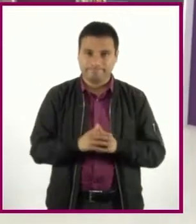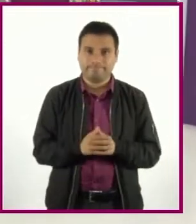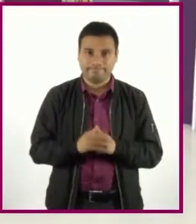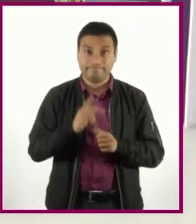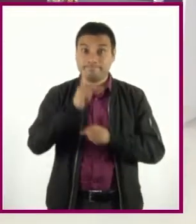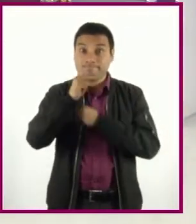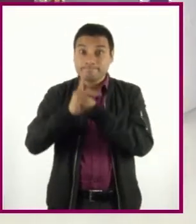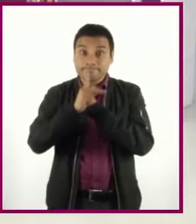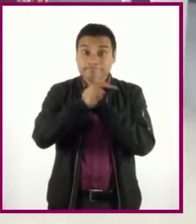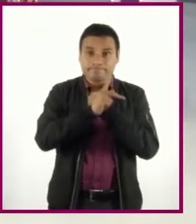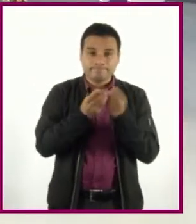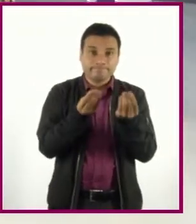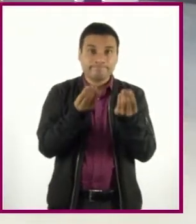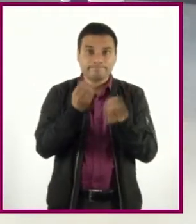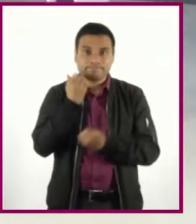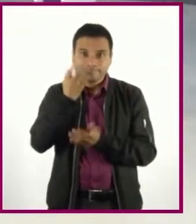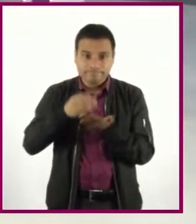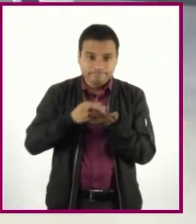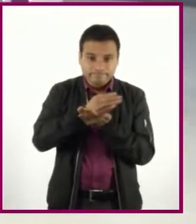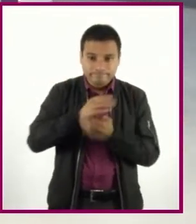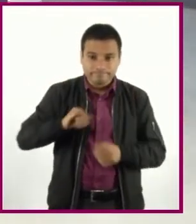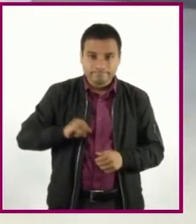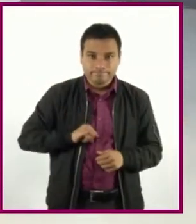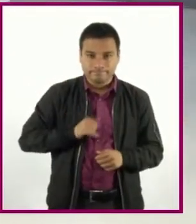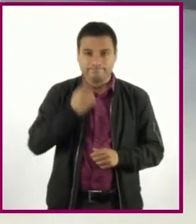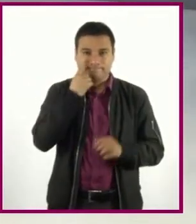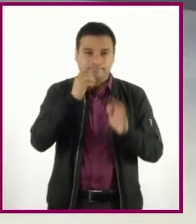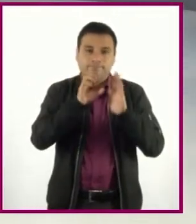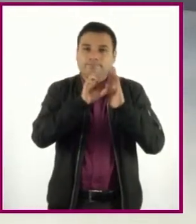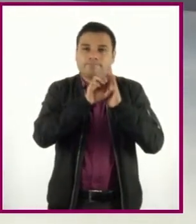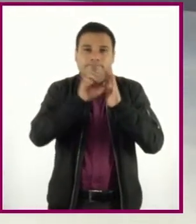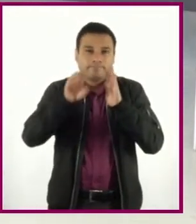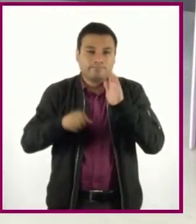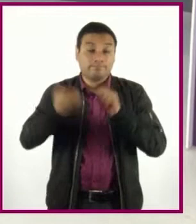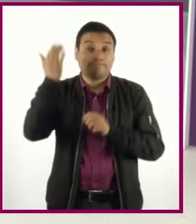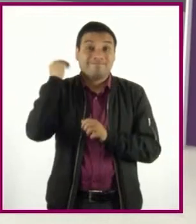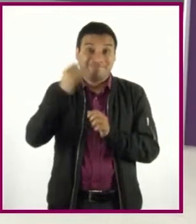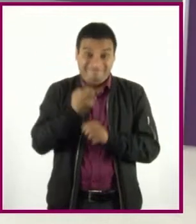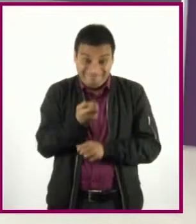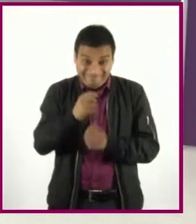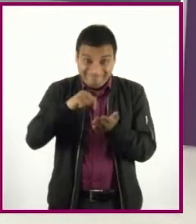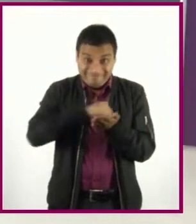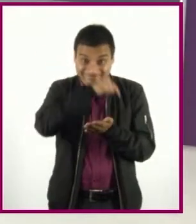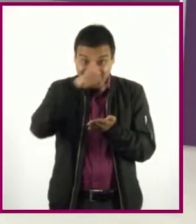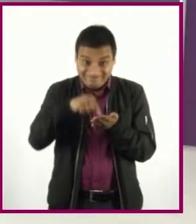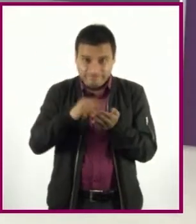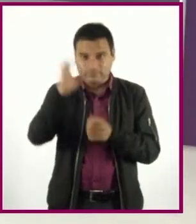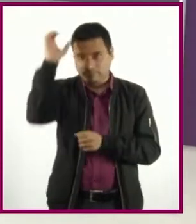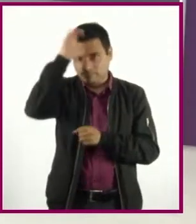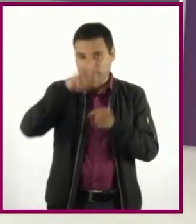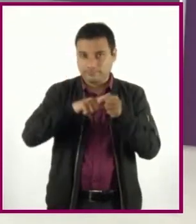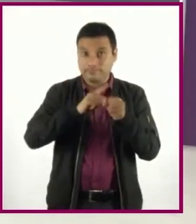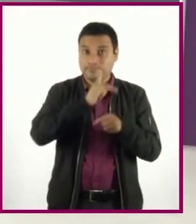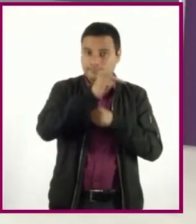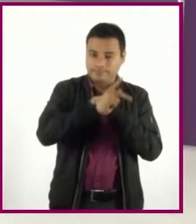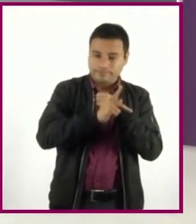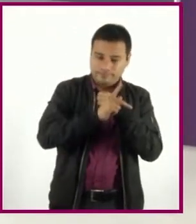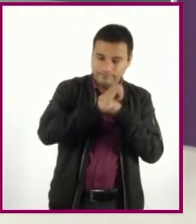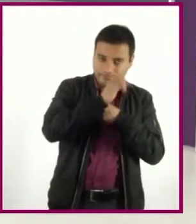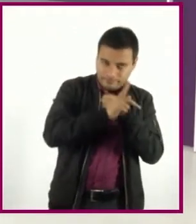muchas naciones. Si en la antigüedad era un punto de contacto entre las culturas europeas y las